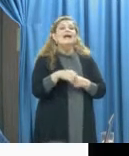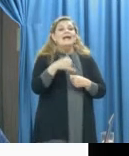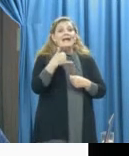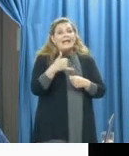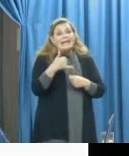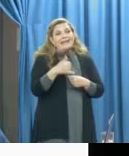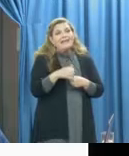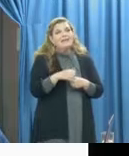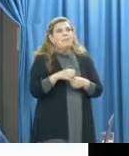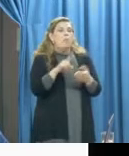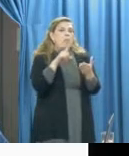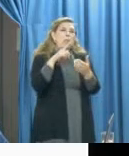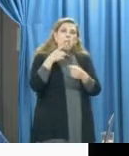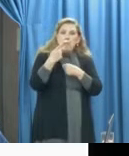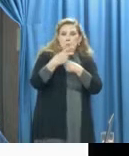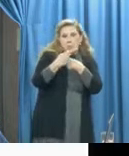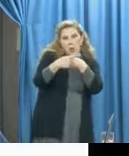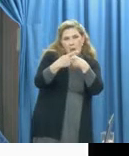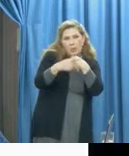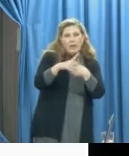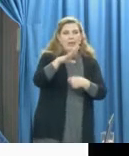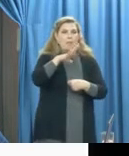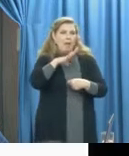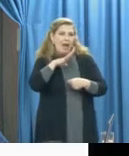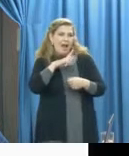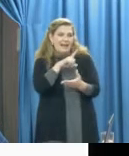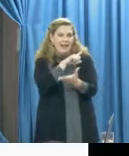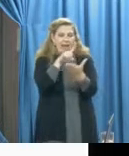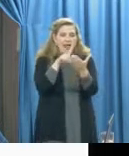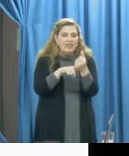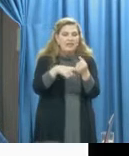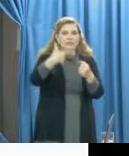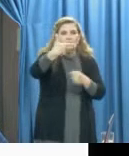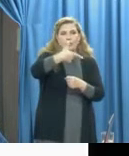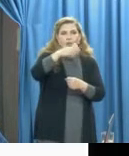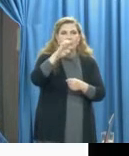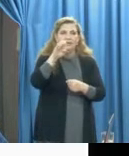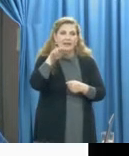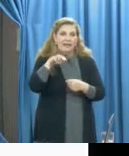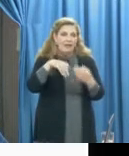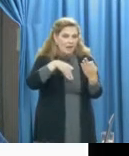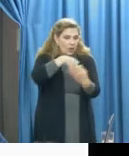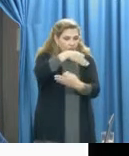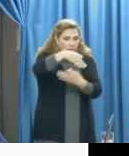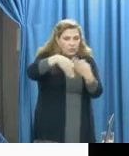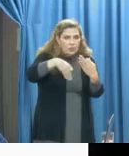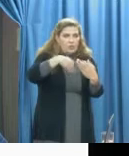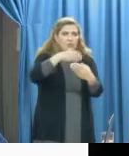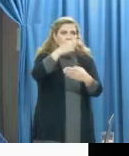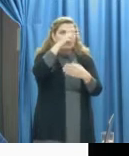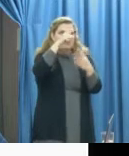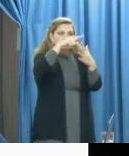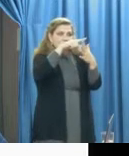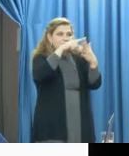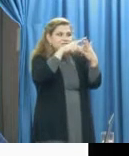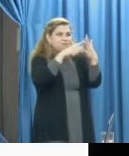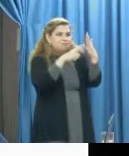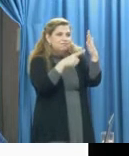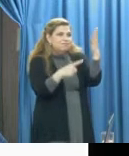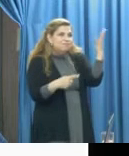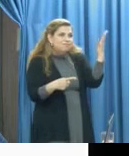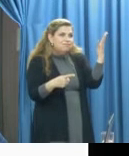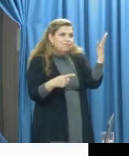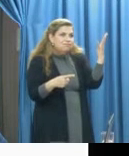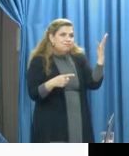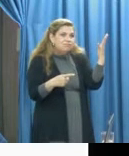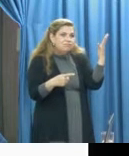mutación específica de ese gen. Entonces imagínense combinar todo esto, todas estas variantes, claro